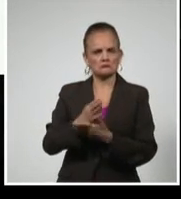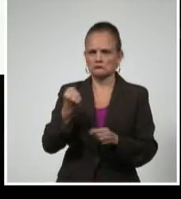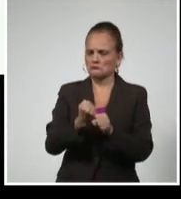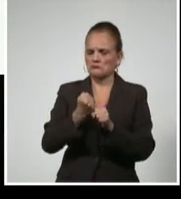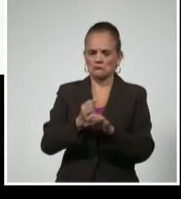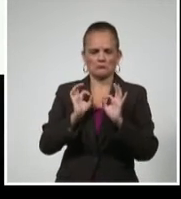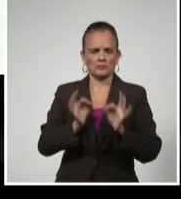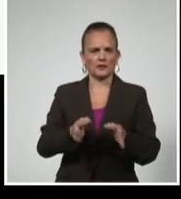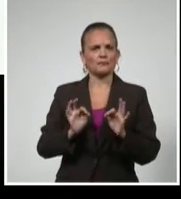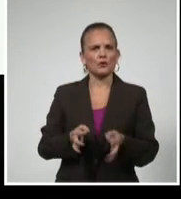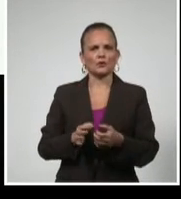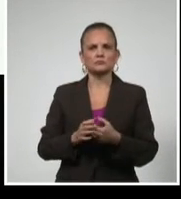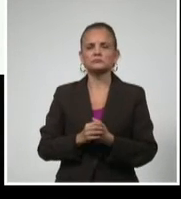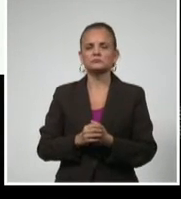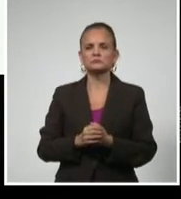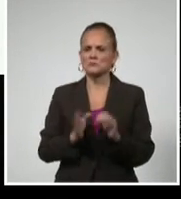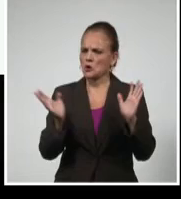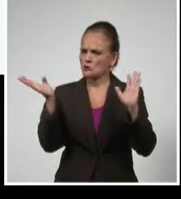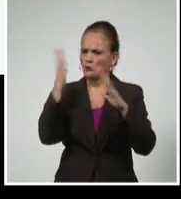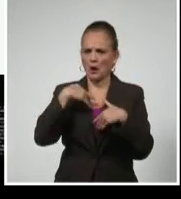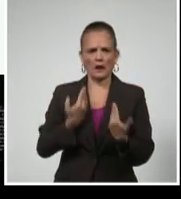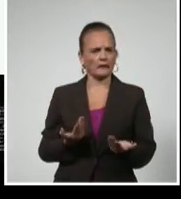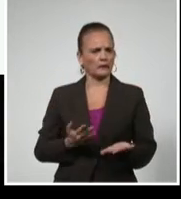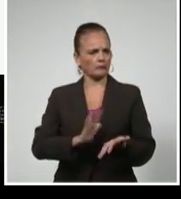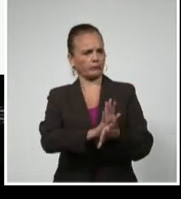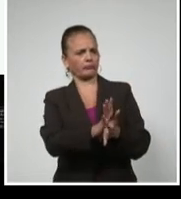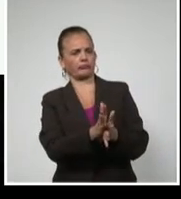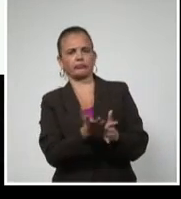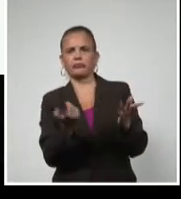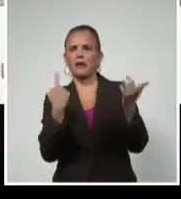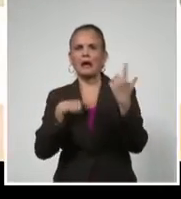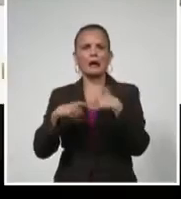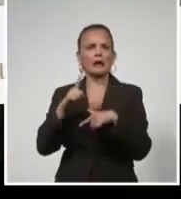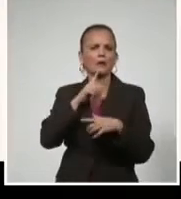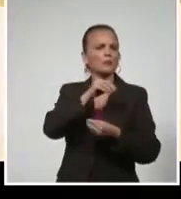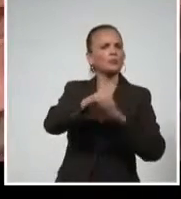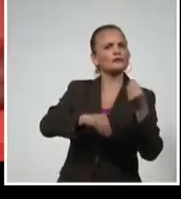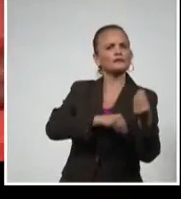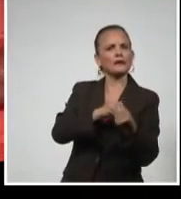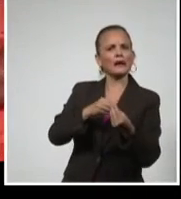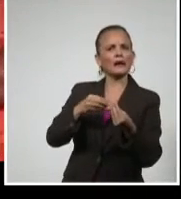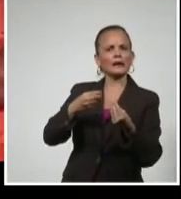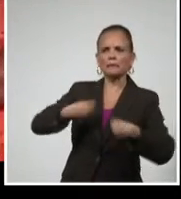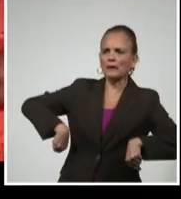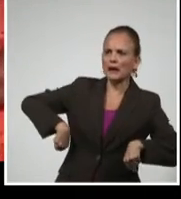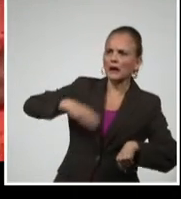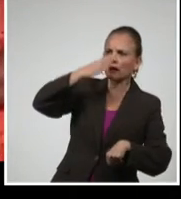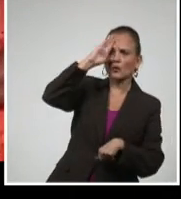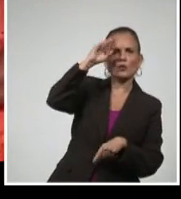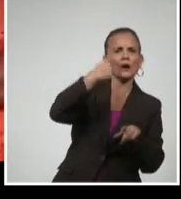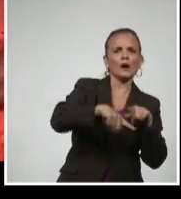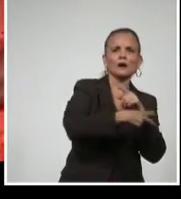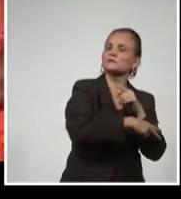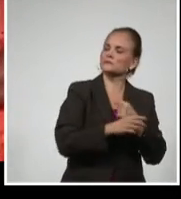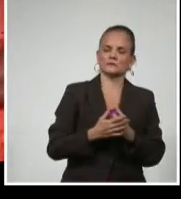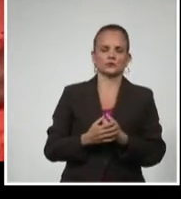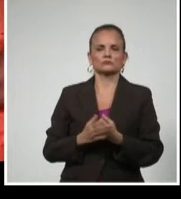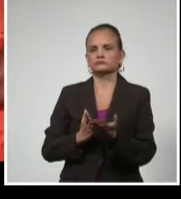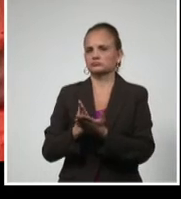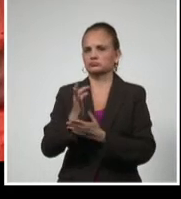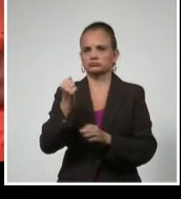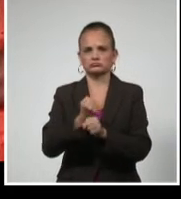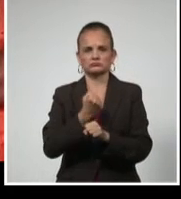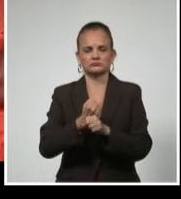igual. No tengo ningún tipo de intención ni de irnos, ni de modificar ningún plan. En medio del contexto de recrudecimiento del bloqueo y de